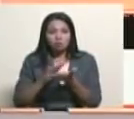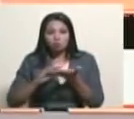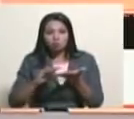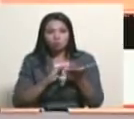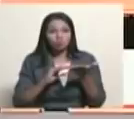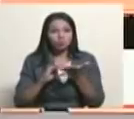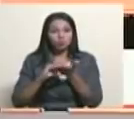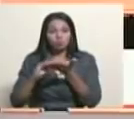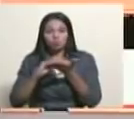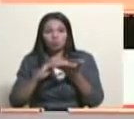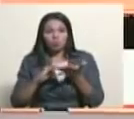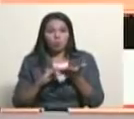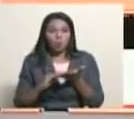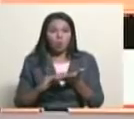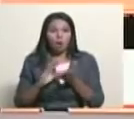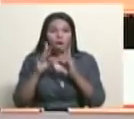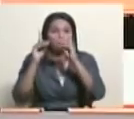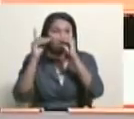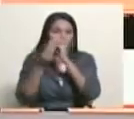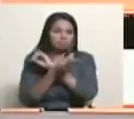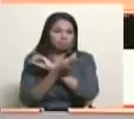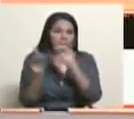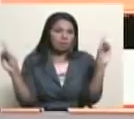soluciones democráticas,